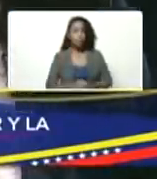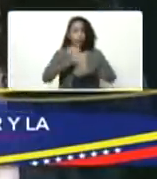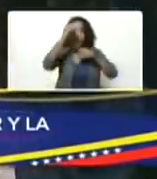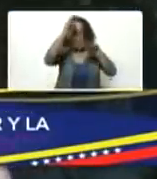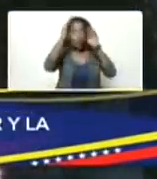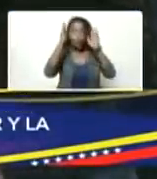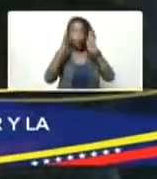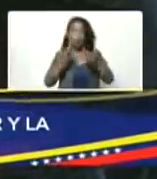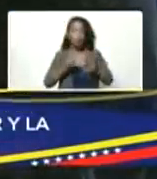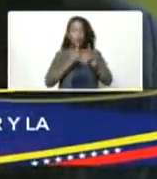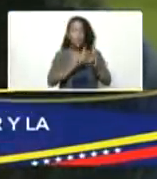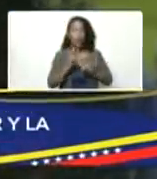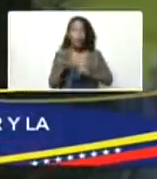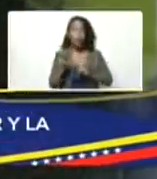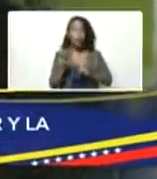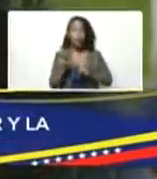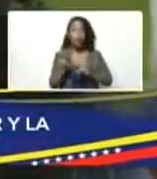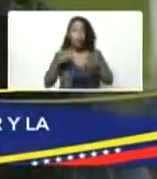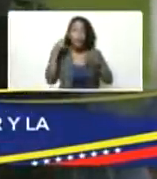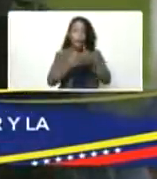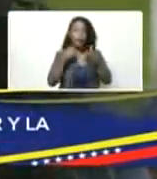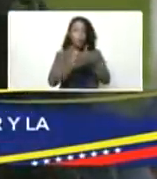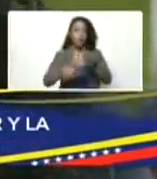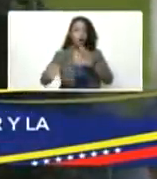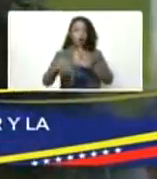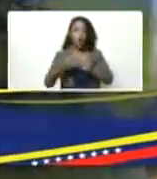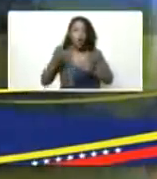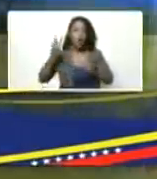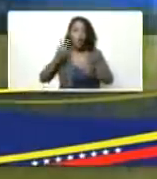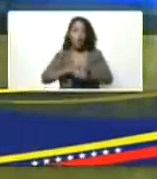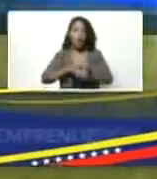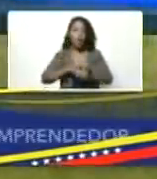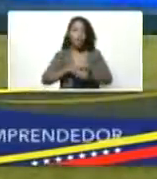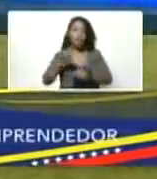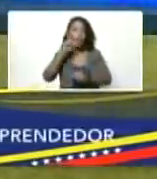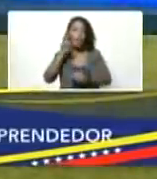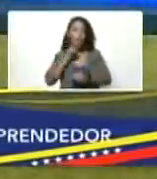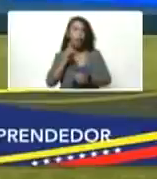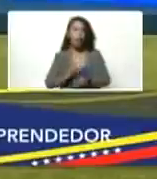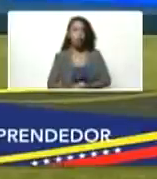atender el plan y la lucha contra la violencia de género,